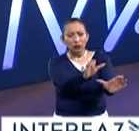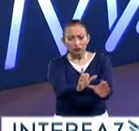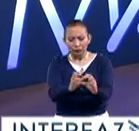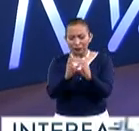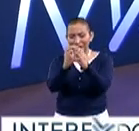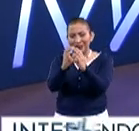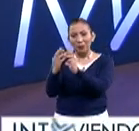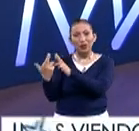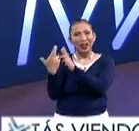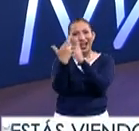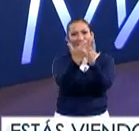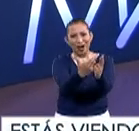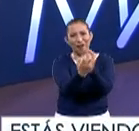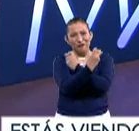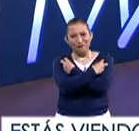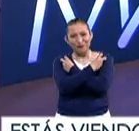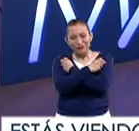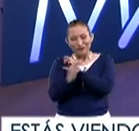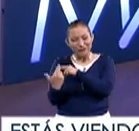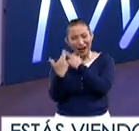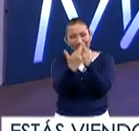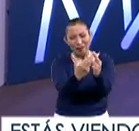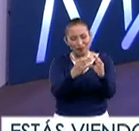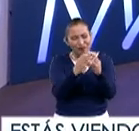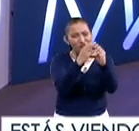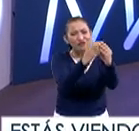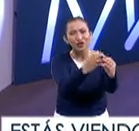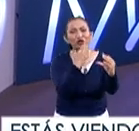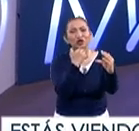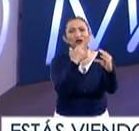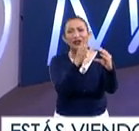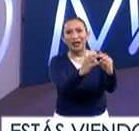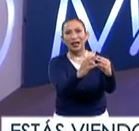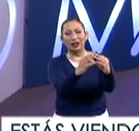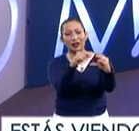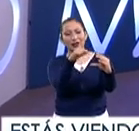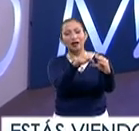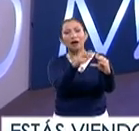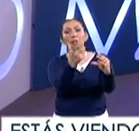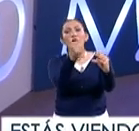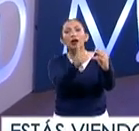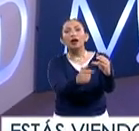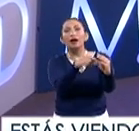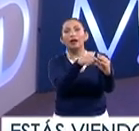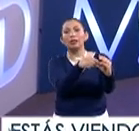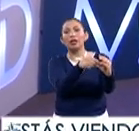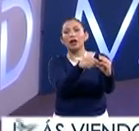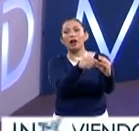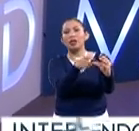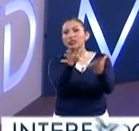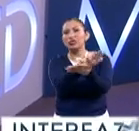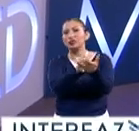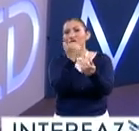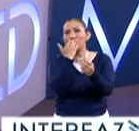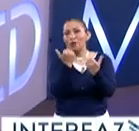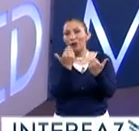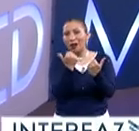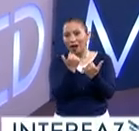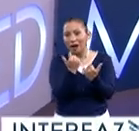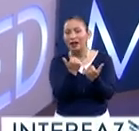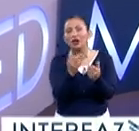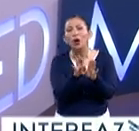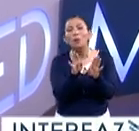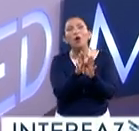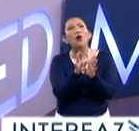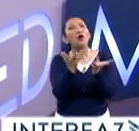vienen estos regalos que podemos hacer, etcétera. De alguna forma es